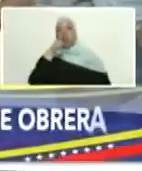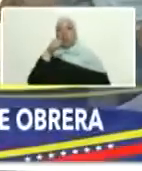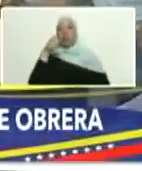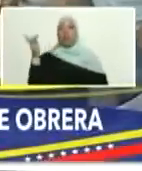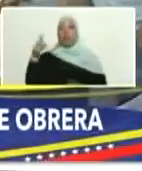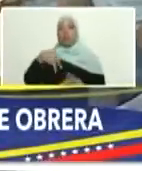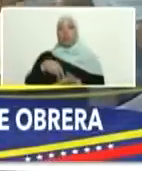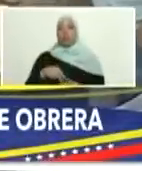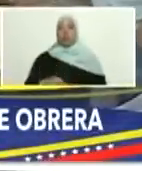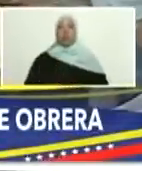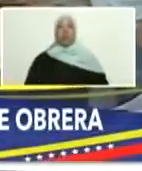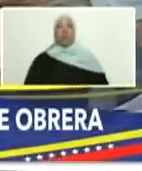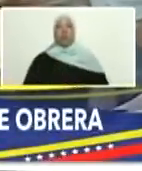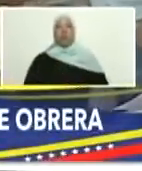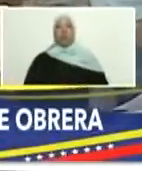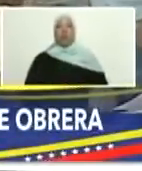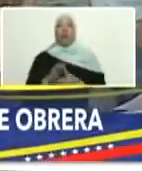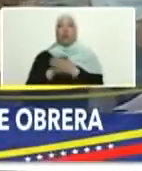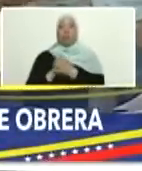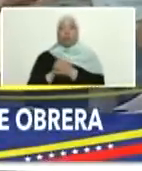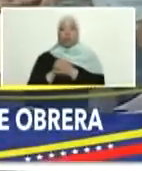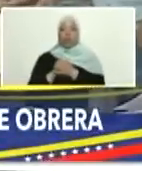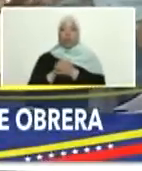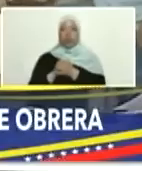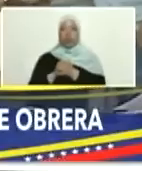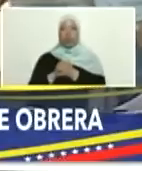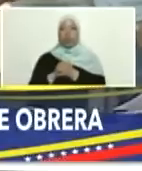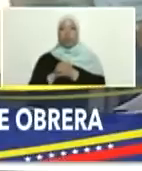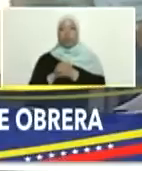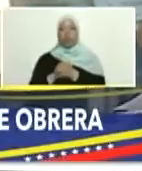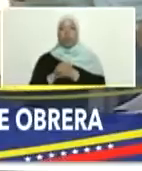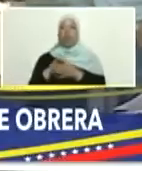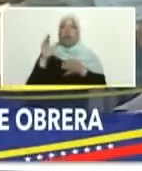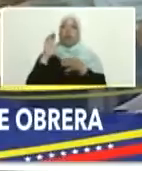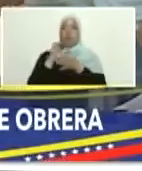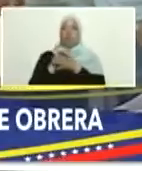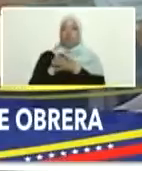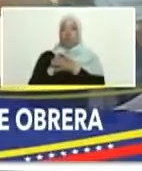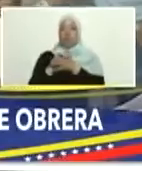parados, dijo Angélica, Ángela.